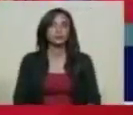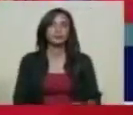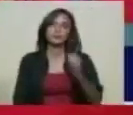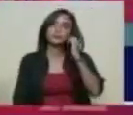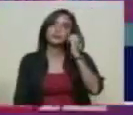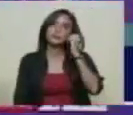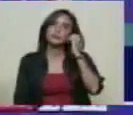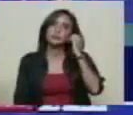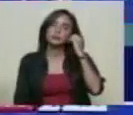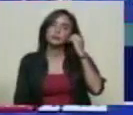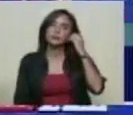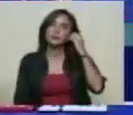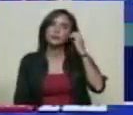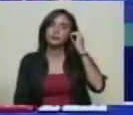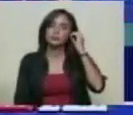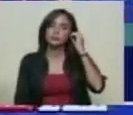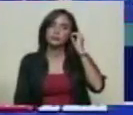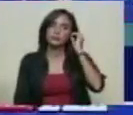Igualmente,